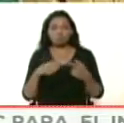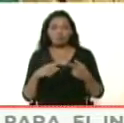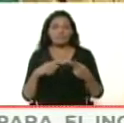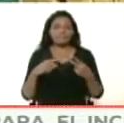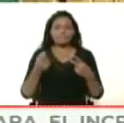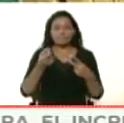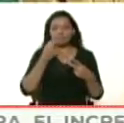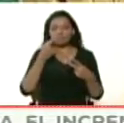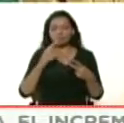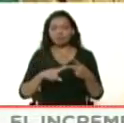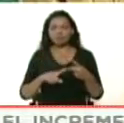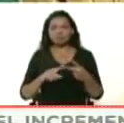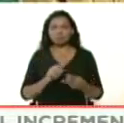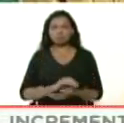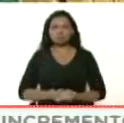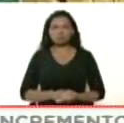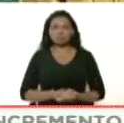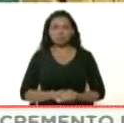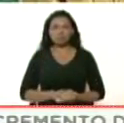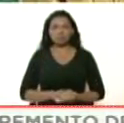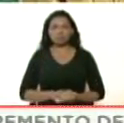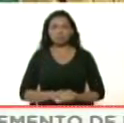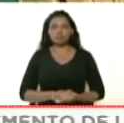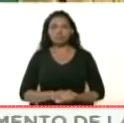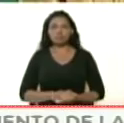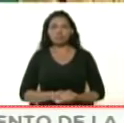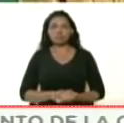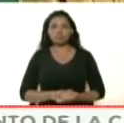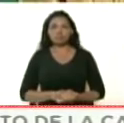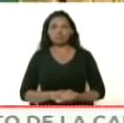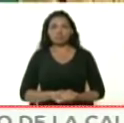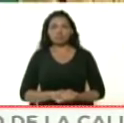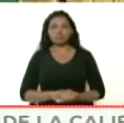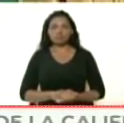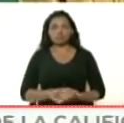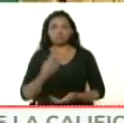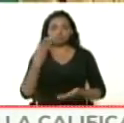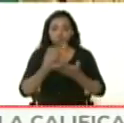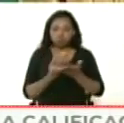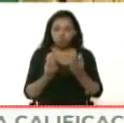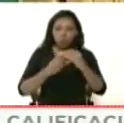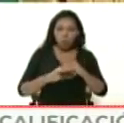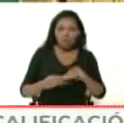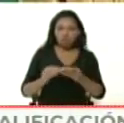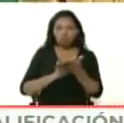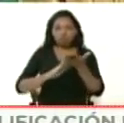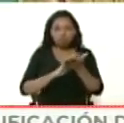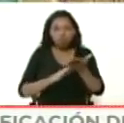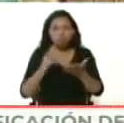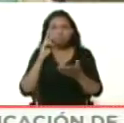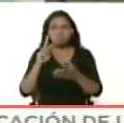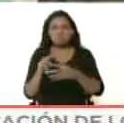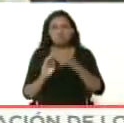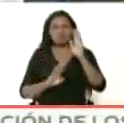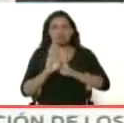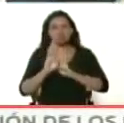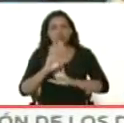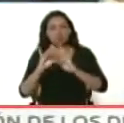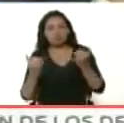medicina, todo eso ponerlo en la mesa y resolverlo. Y ver la perspectiva del